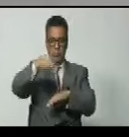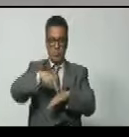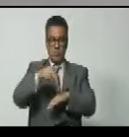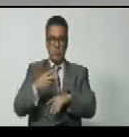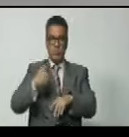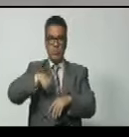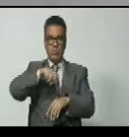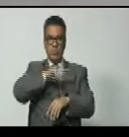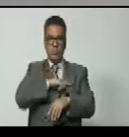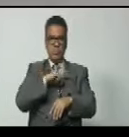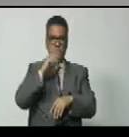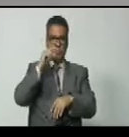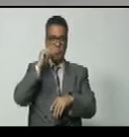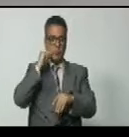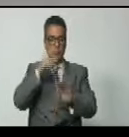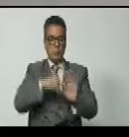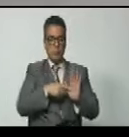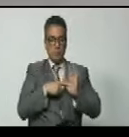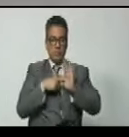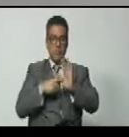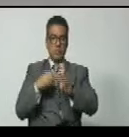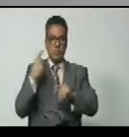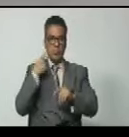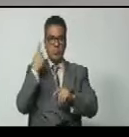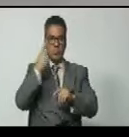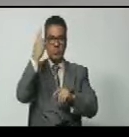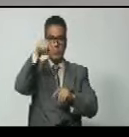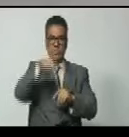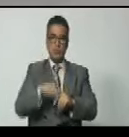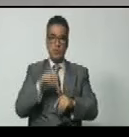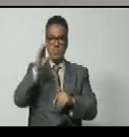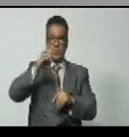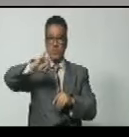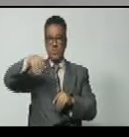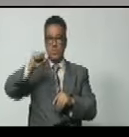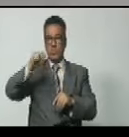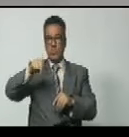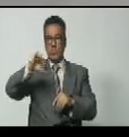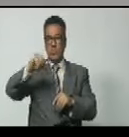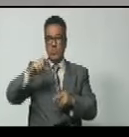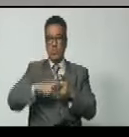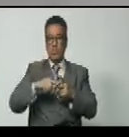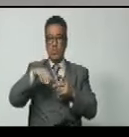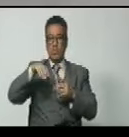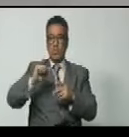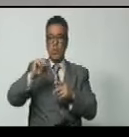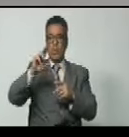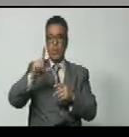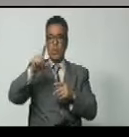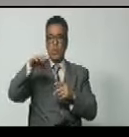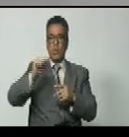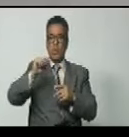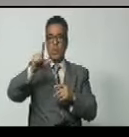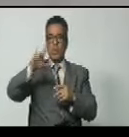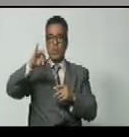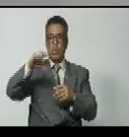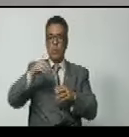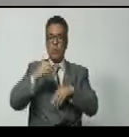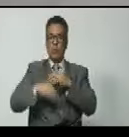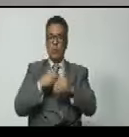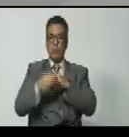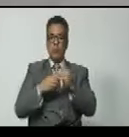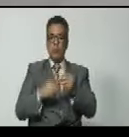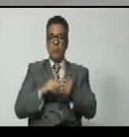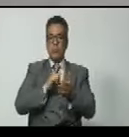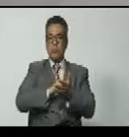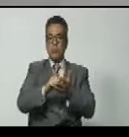a nuestras insignes heroínas patriotas, Joaquina Sánchez y Eulalia Burós, de conformidad con lo